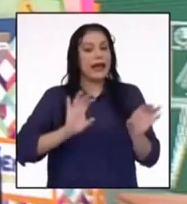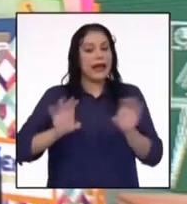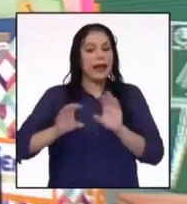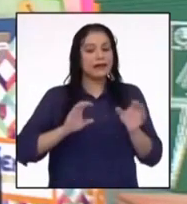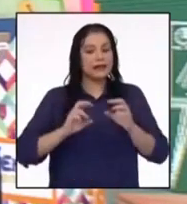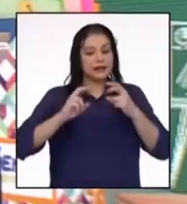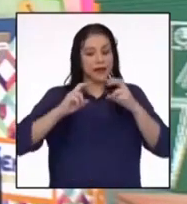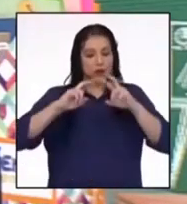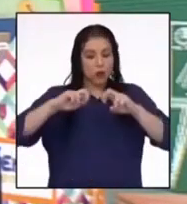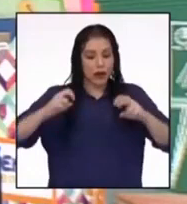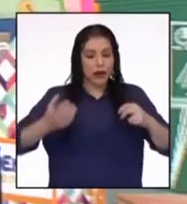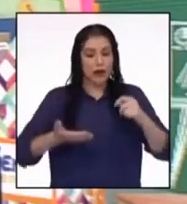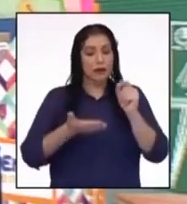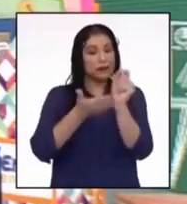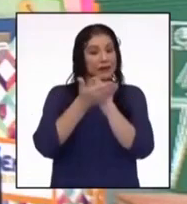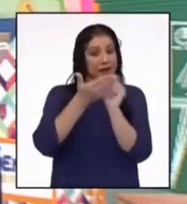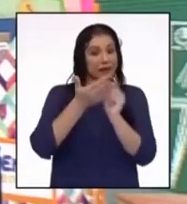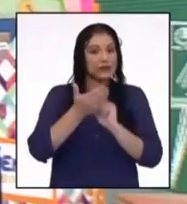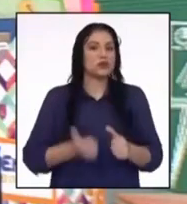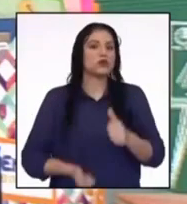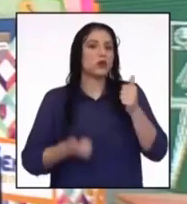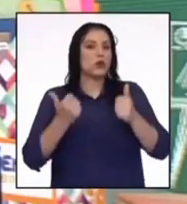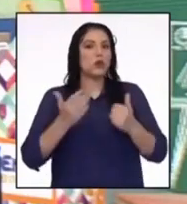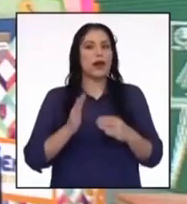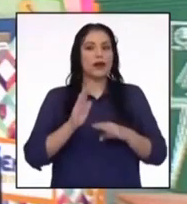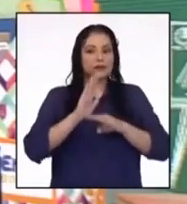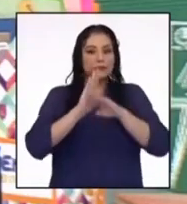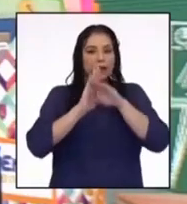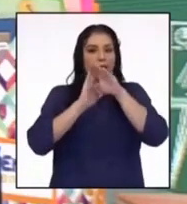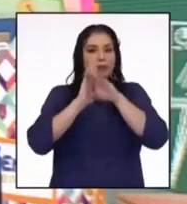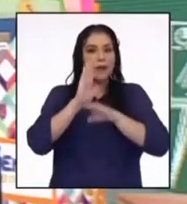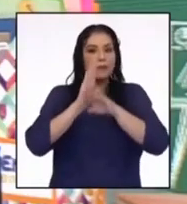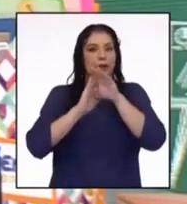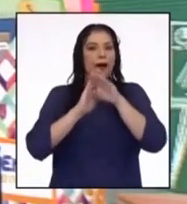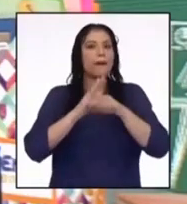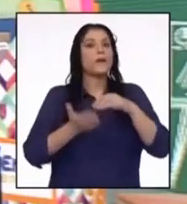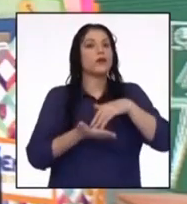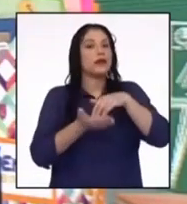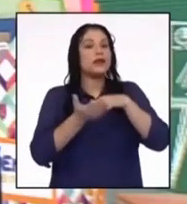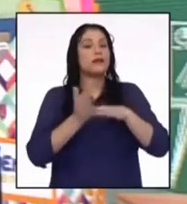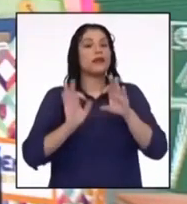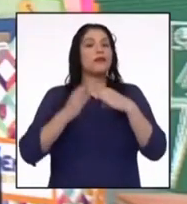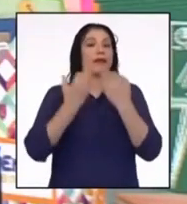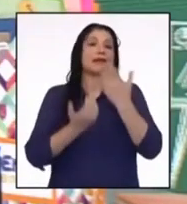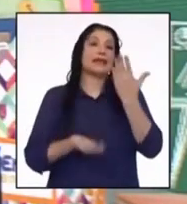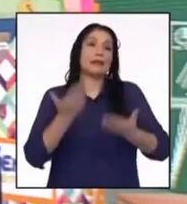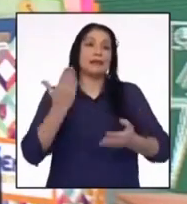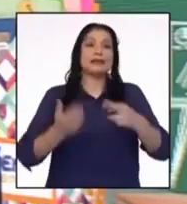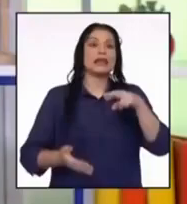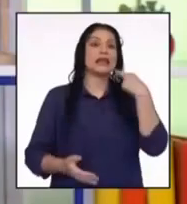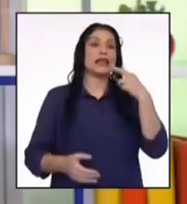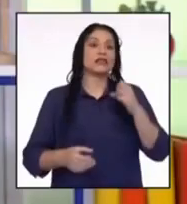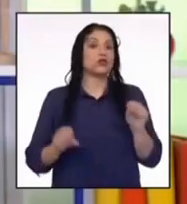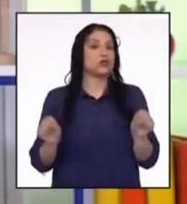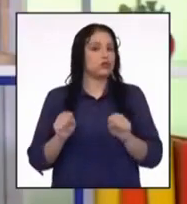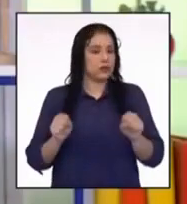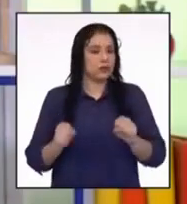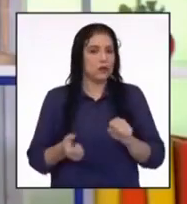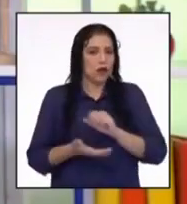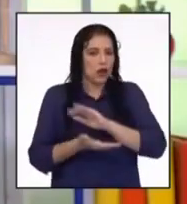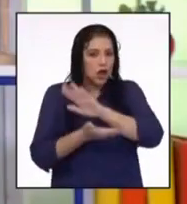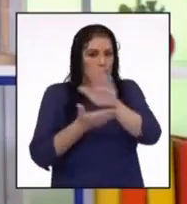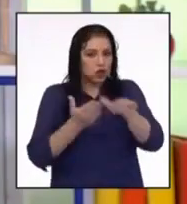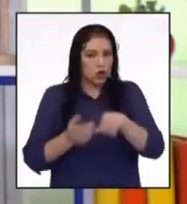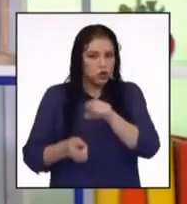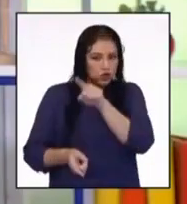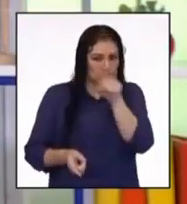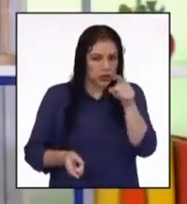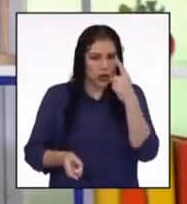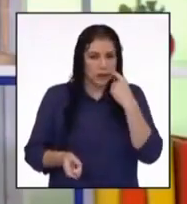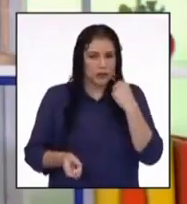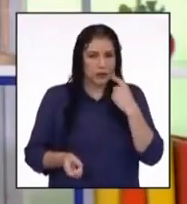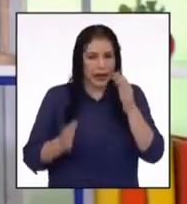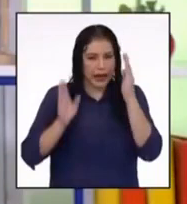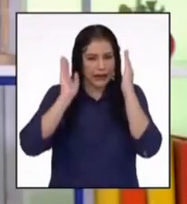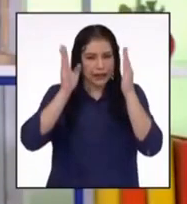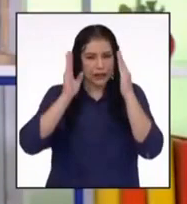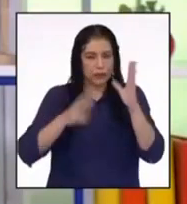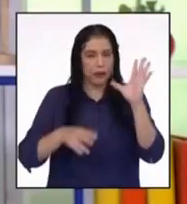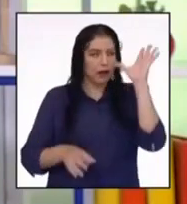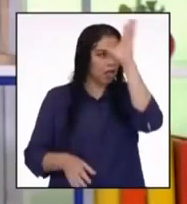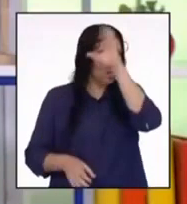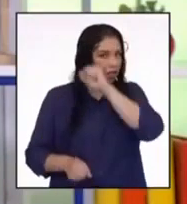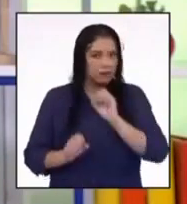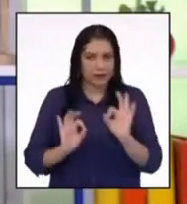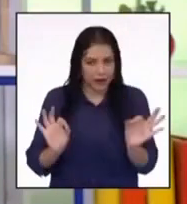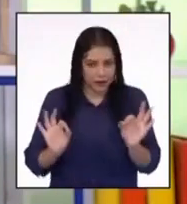un diagnóstico preliminar sobre los niveles de vulnerabilidad de tu familia ante el riesgo de un sismo. Todas y todos atentos para que nada se